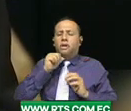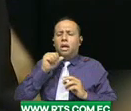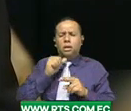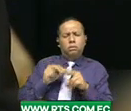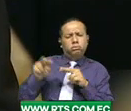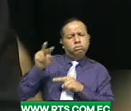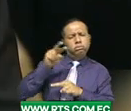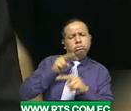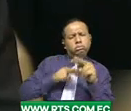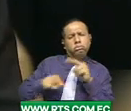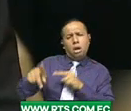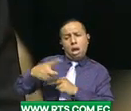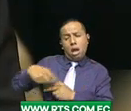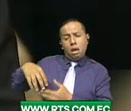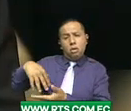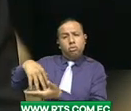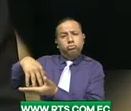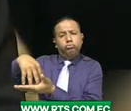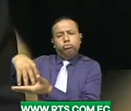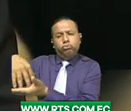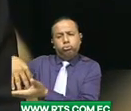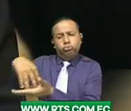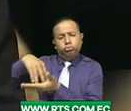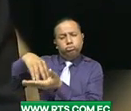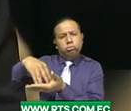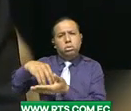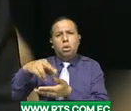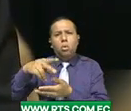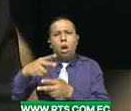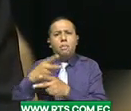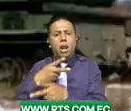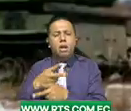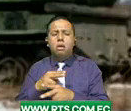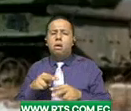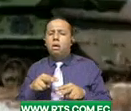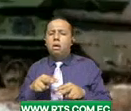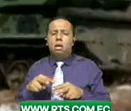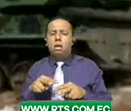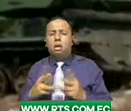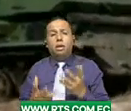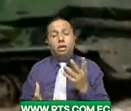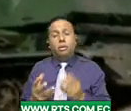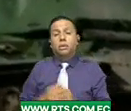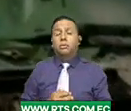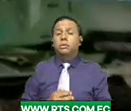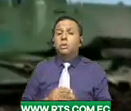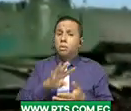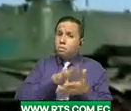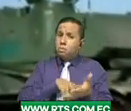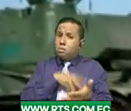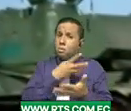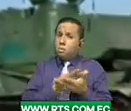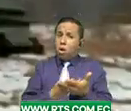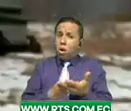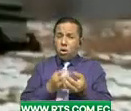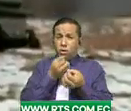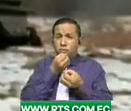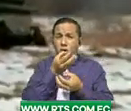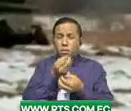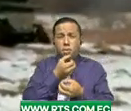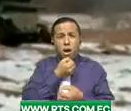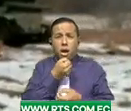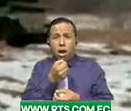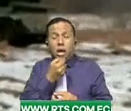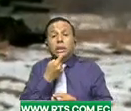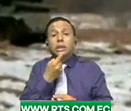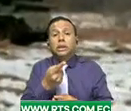una posición amenazante, señaló el líder estadounidense. Medios británicos afirman haber tenido acceso a información de la